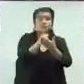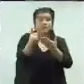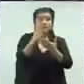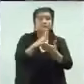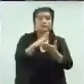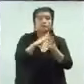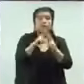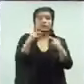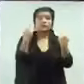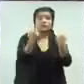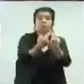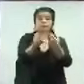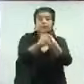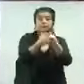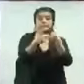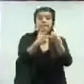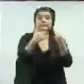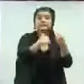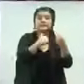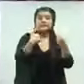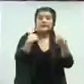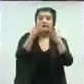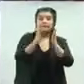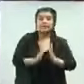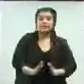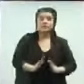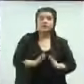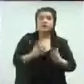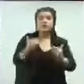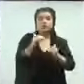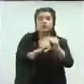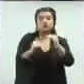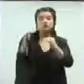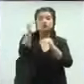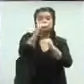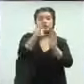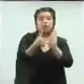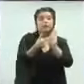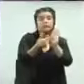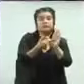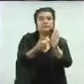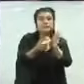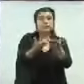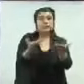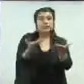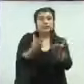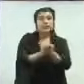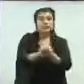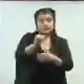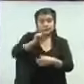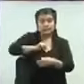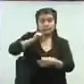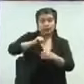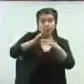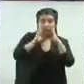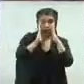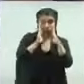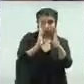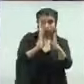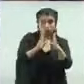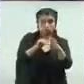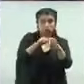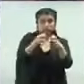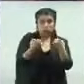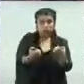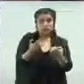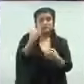una reunión con el señor viceministro de Infraestructura, donde manifestó que sí estaban tomados en cuenta. Entonces, yo solo quiero